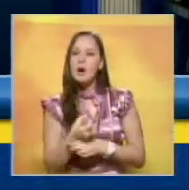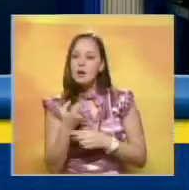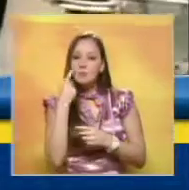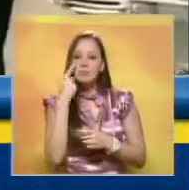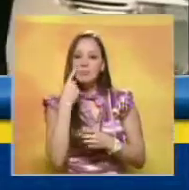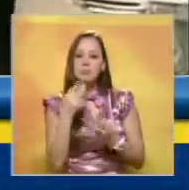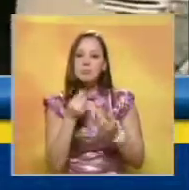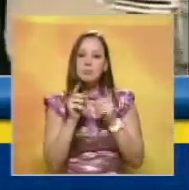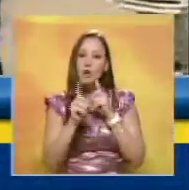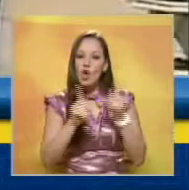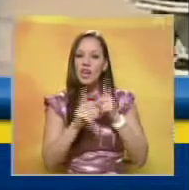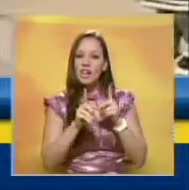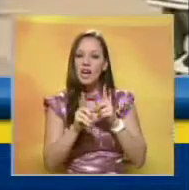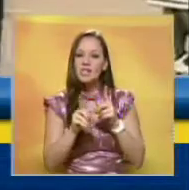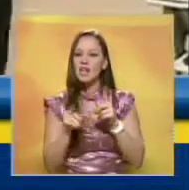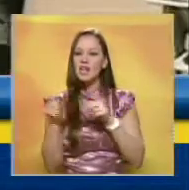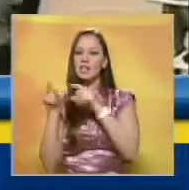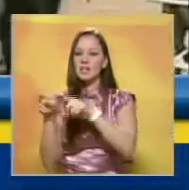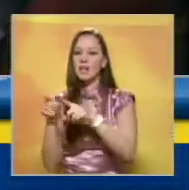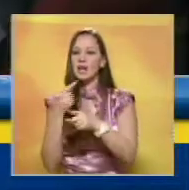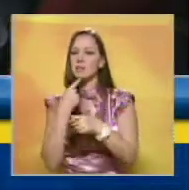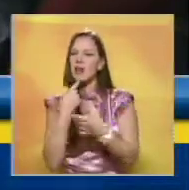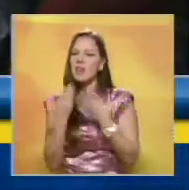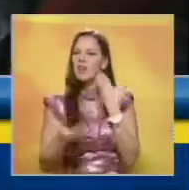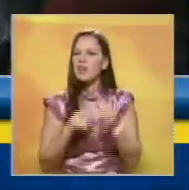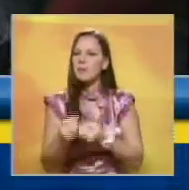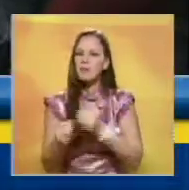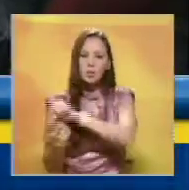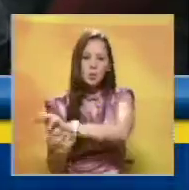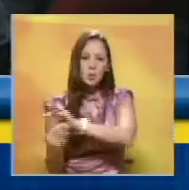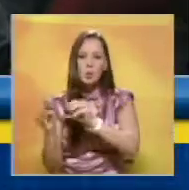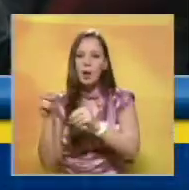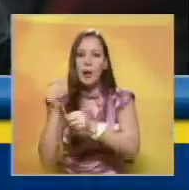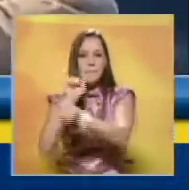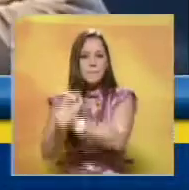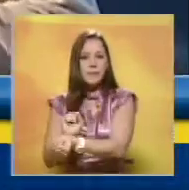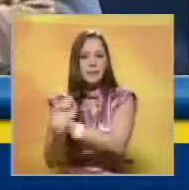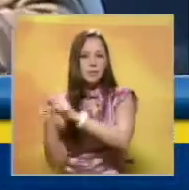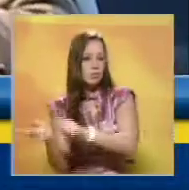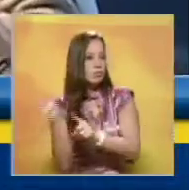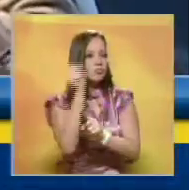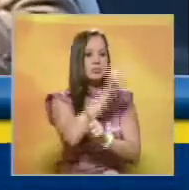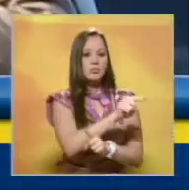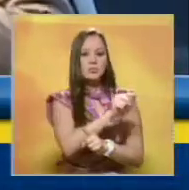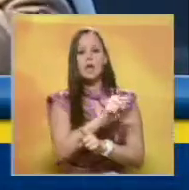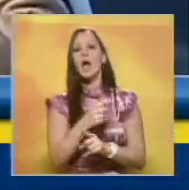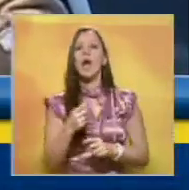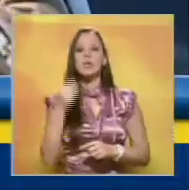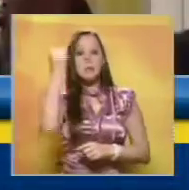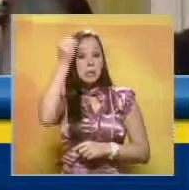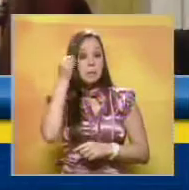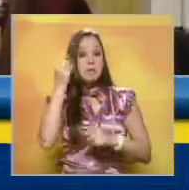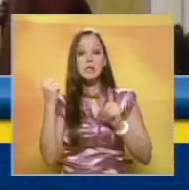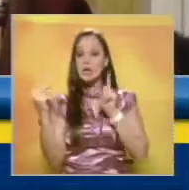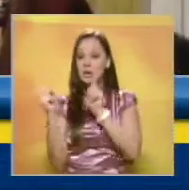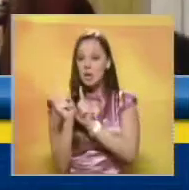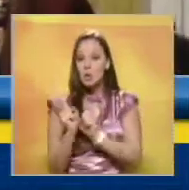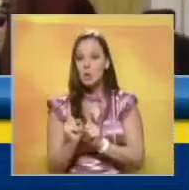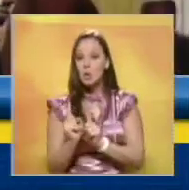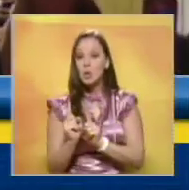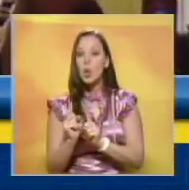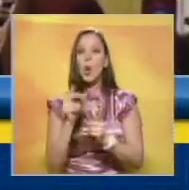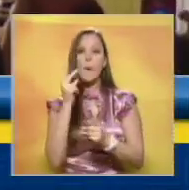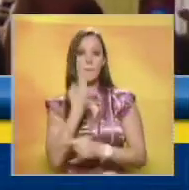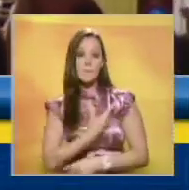traslado de algunos presos de Guantánamo al país suramericano. En la agenda también está previsto que ambos mandatarios discutan sobre la reciente